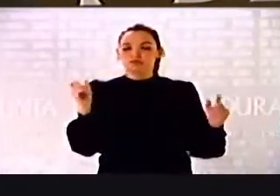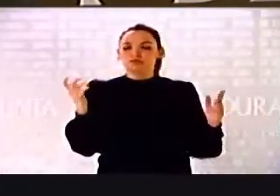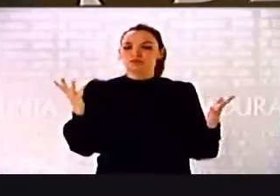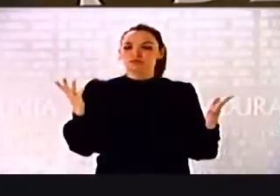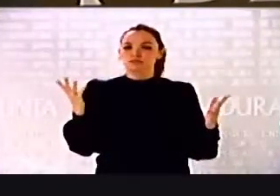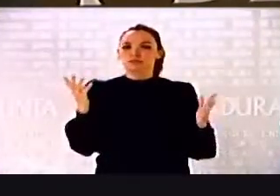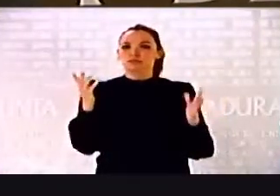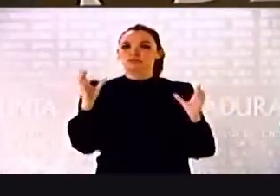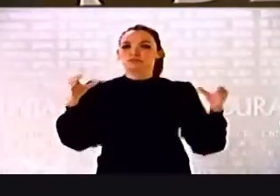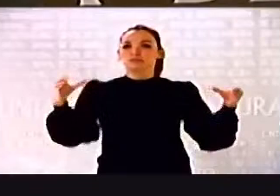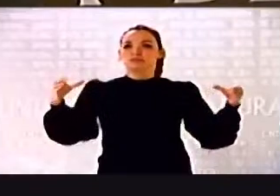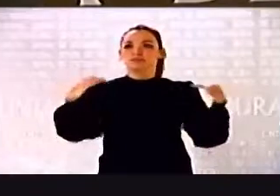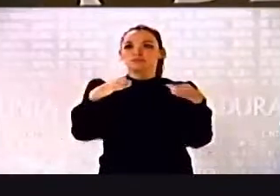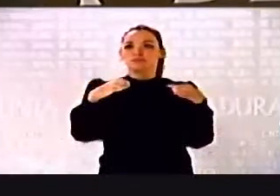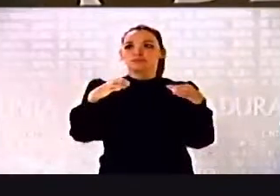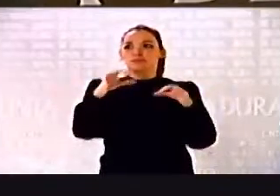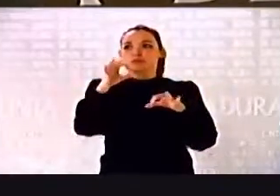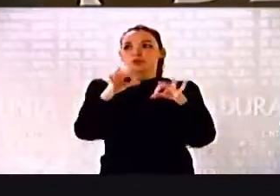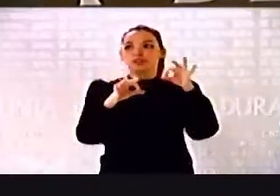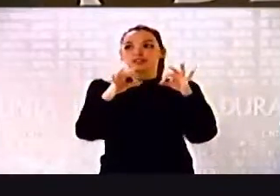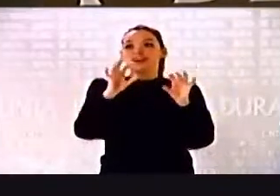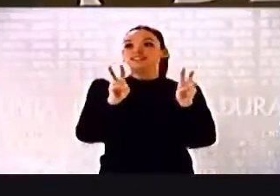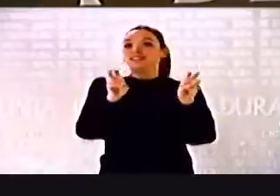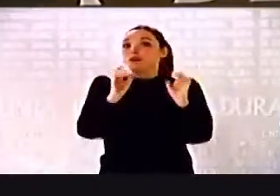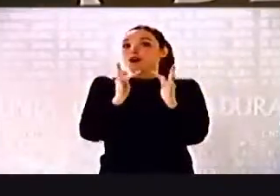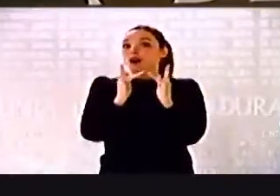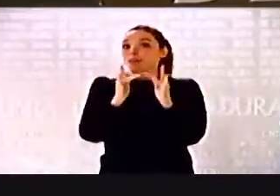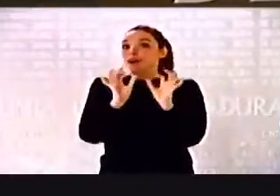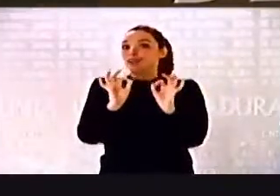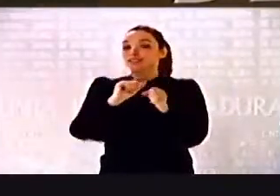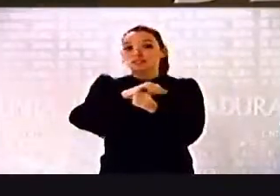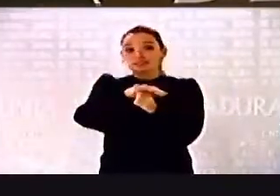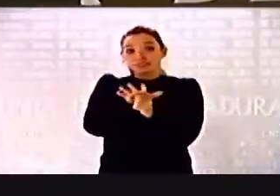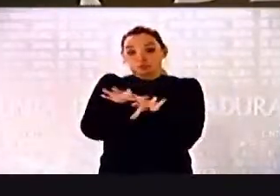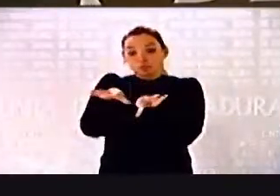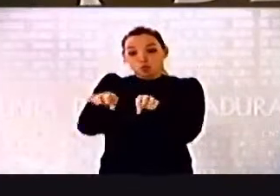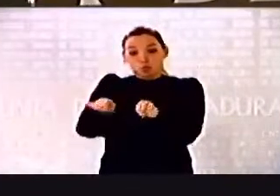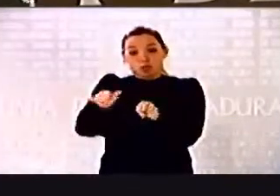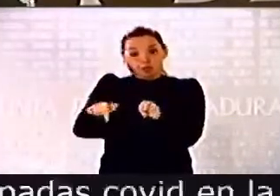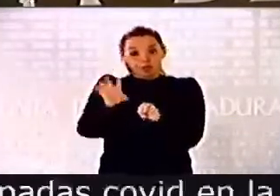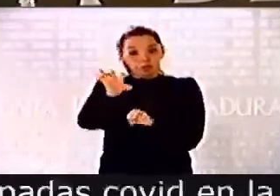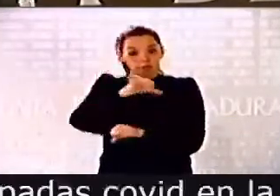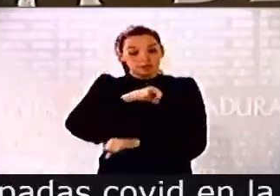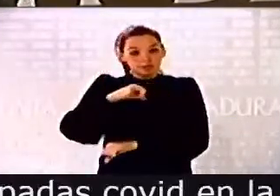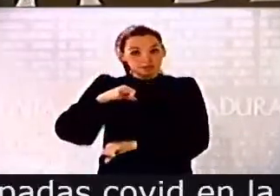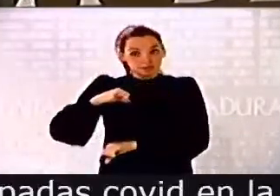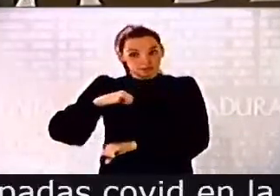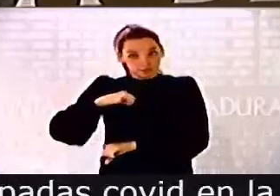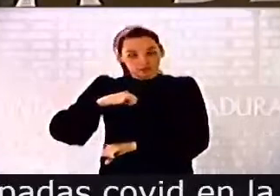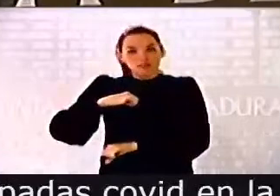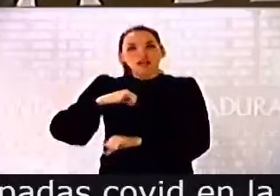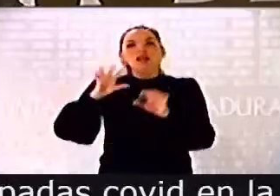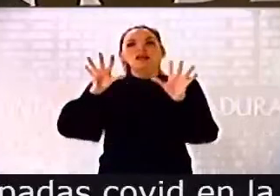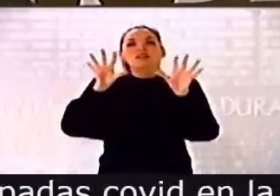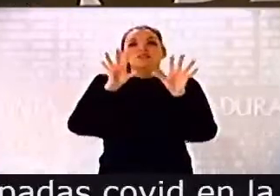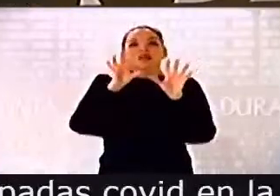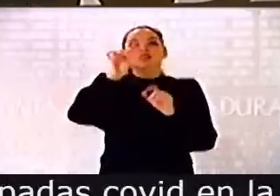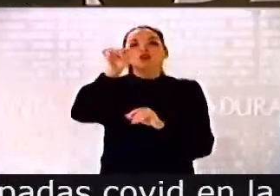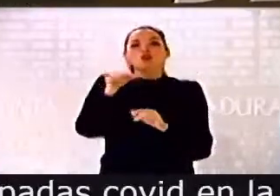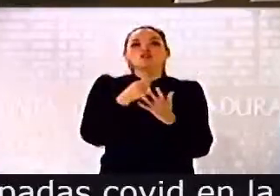el porcentaje de camas ocupadas COVID en la Comunidad Autónoma de Extremadura se sitúa en el